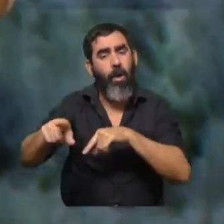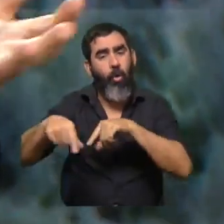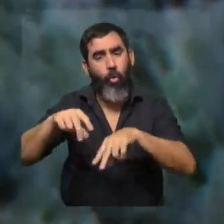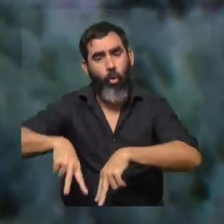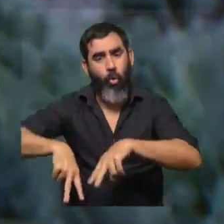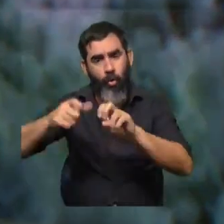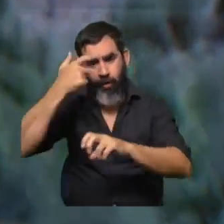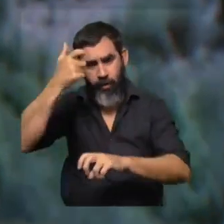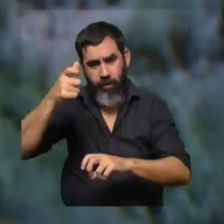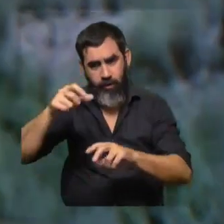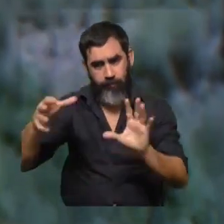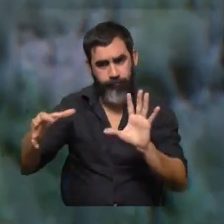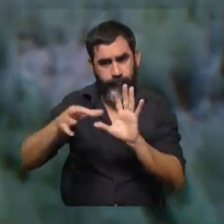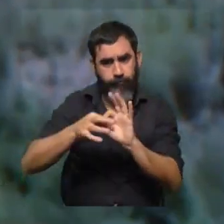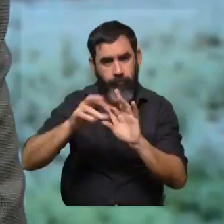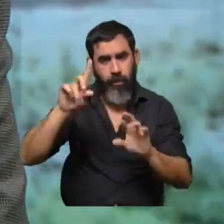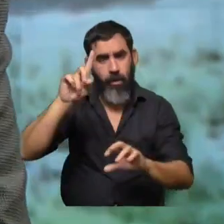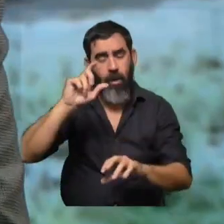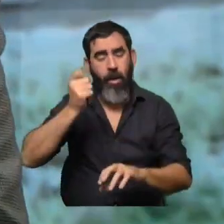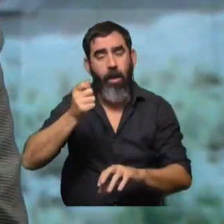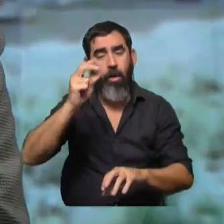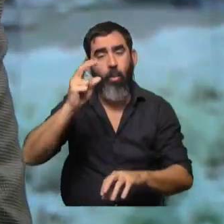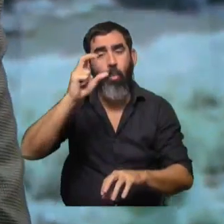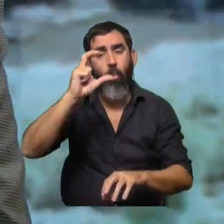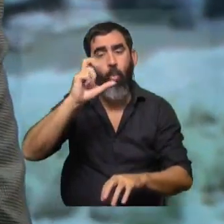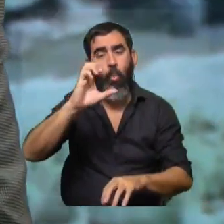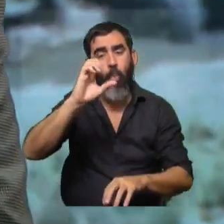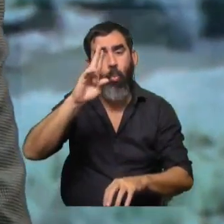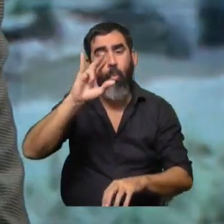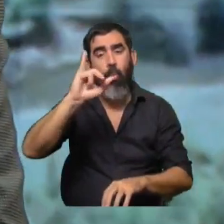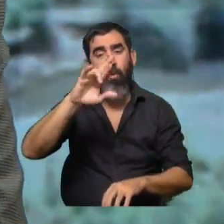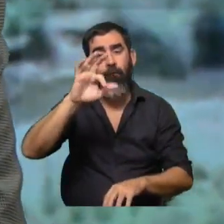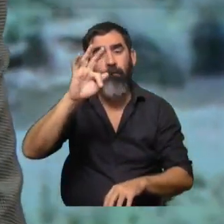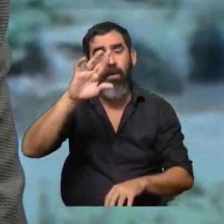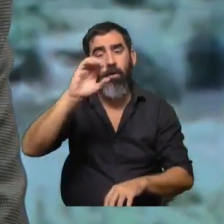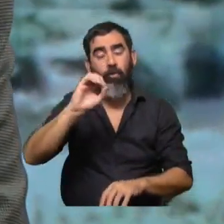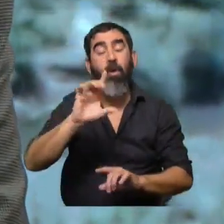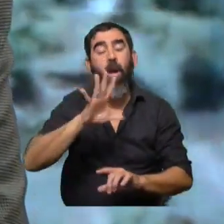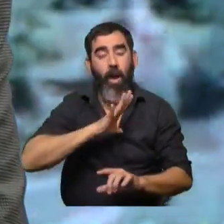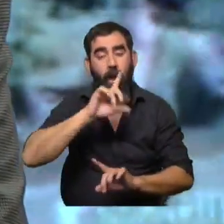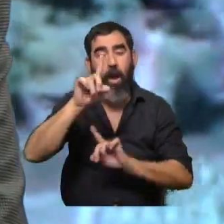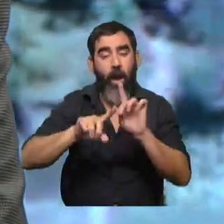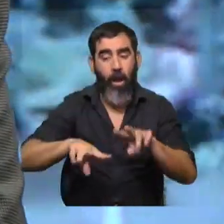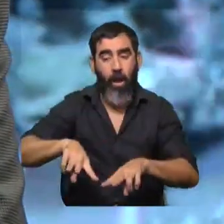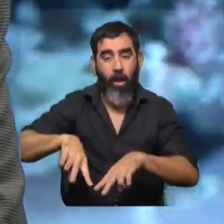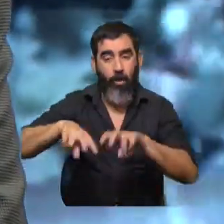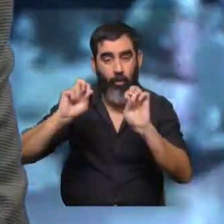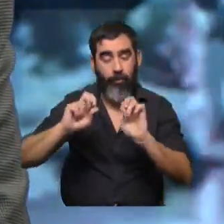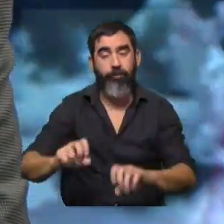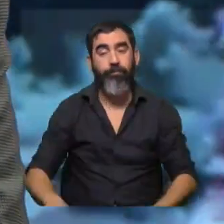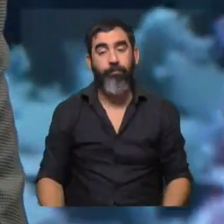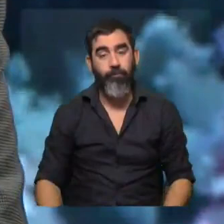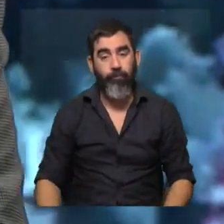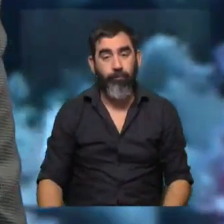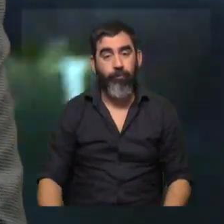investigaciones científicas vinculadas a los acuíferos de Uruguay? Sí, tenemos algunas líneas de investigación, algunas que